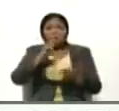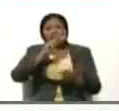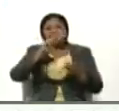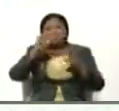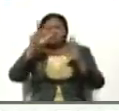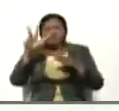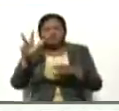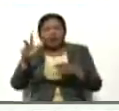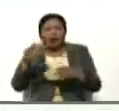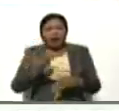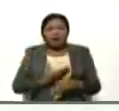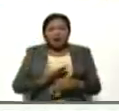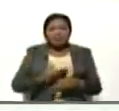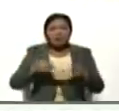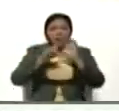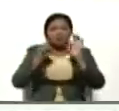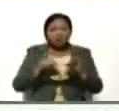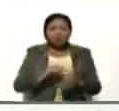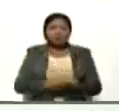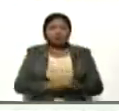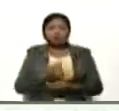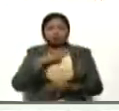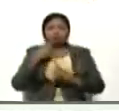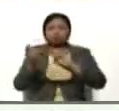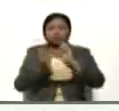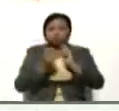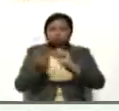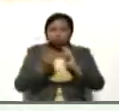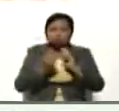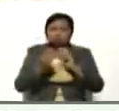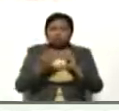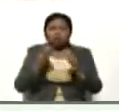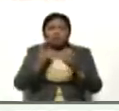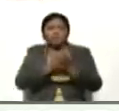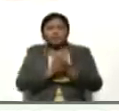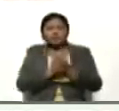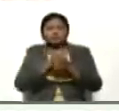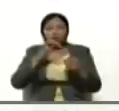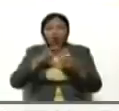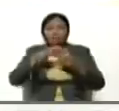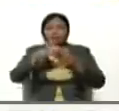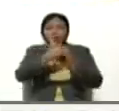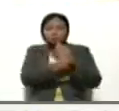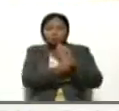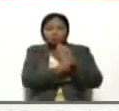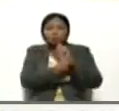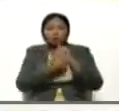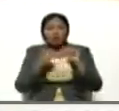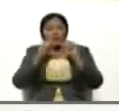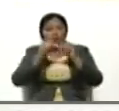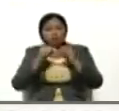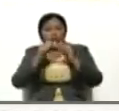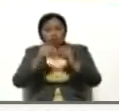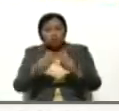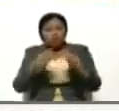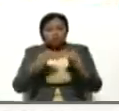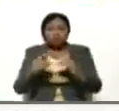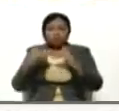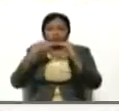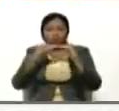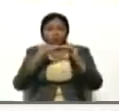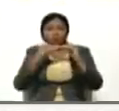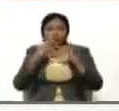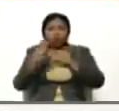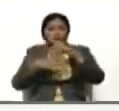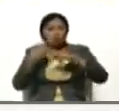también estamos en discusiones con los compañeros del Gran Polo Patriótico para avanzar en la plataforma unitaria de